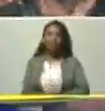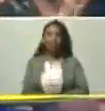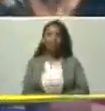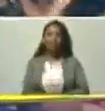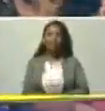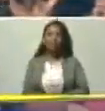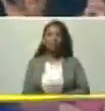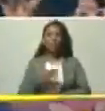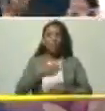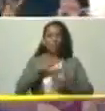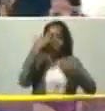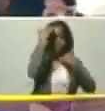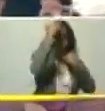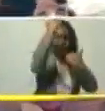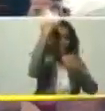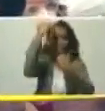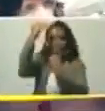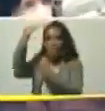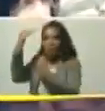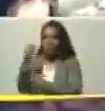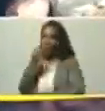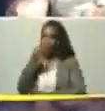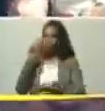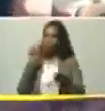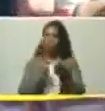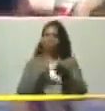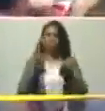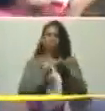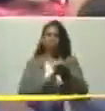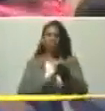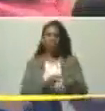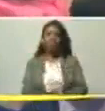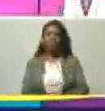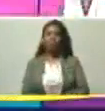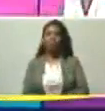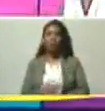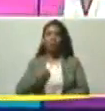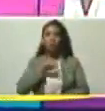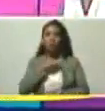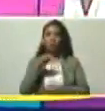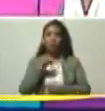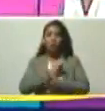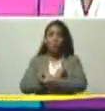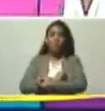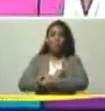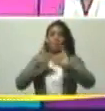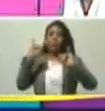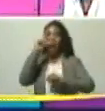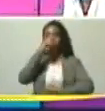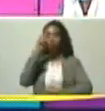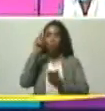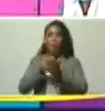mi saludo. Bueno, de verdad, estamos culminando el año